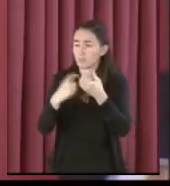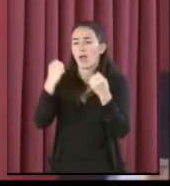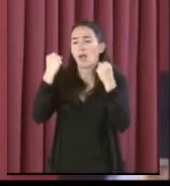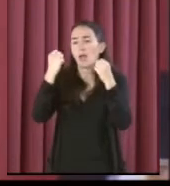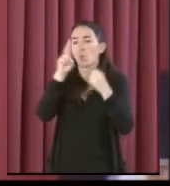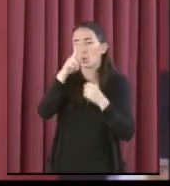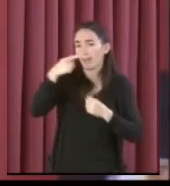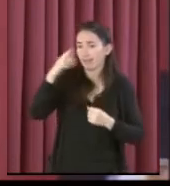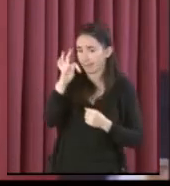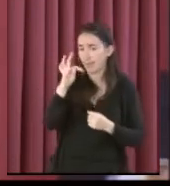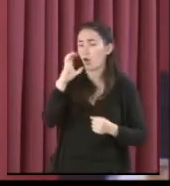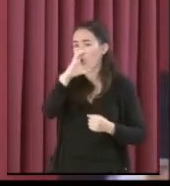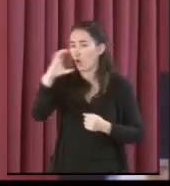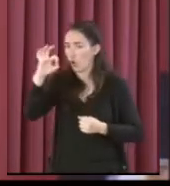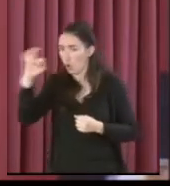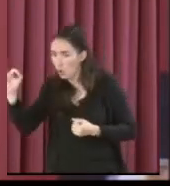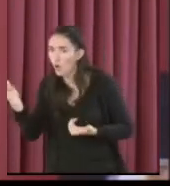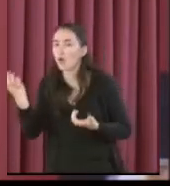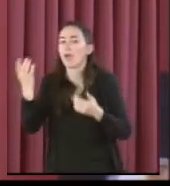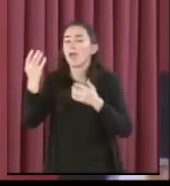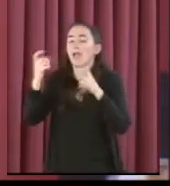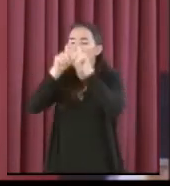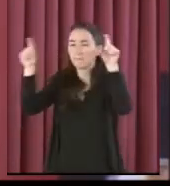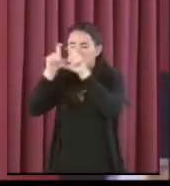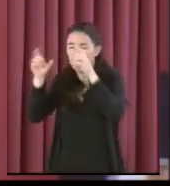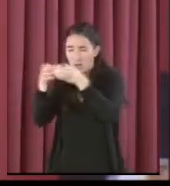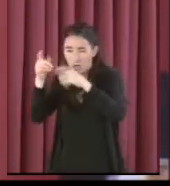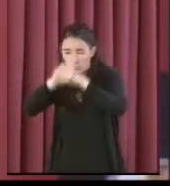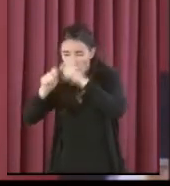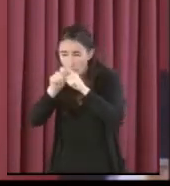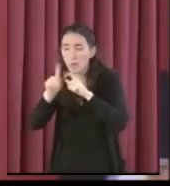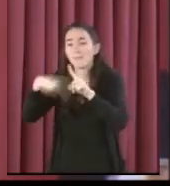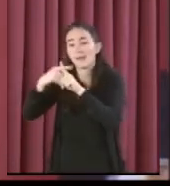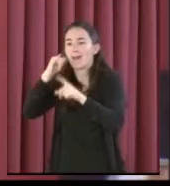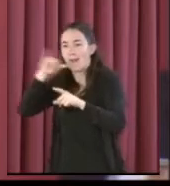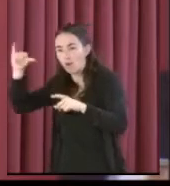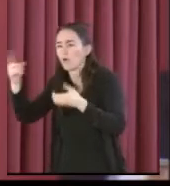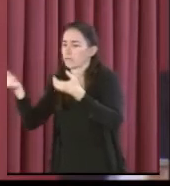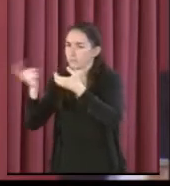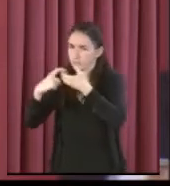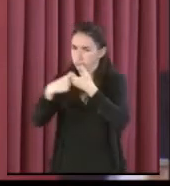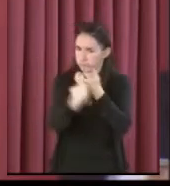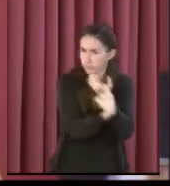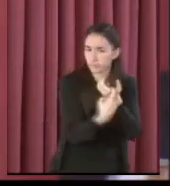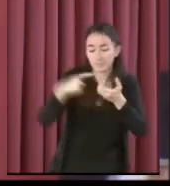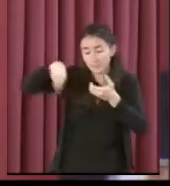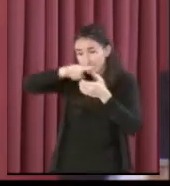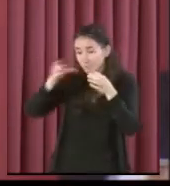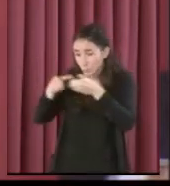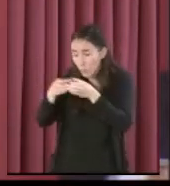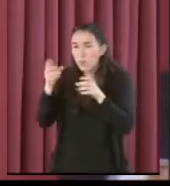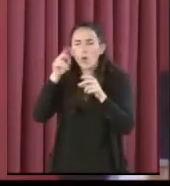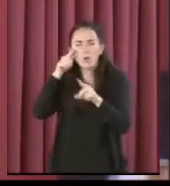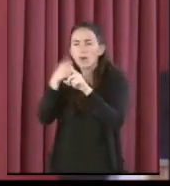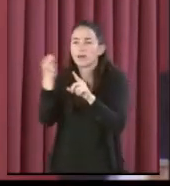UGT y Comisiones Obreras y del Gobierno Regional, con un objetivo, el de diagnosticar la situación del sector industrial y